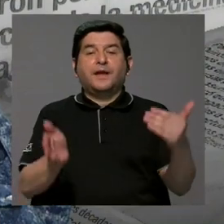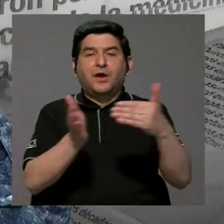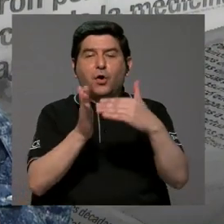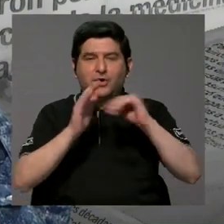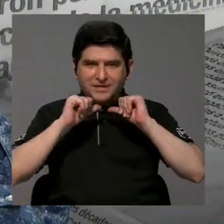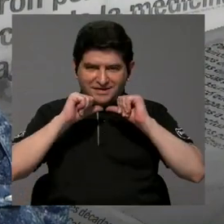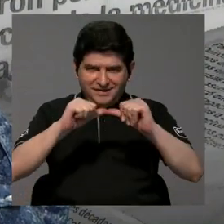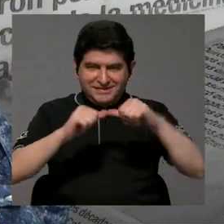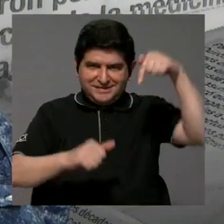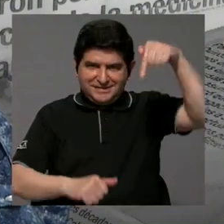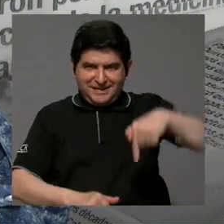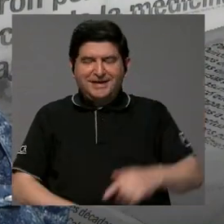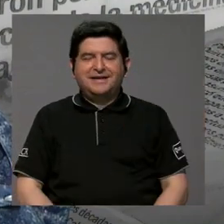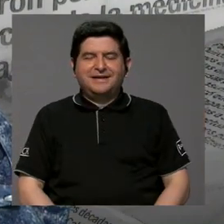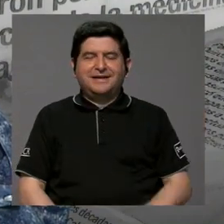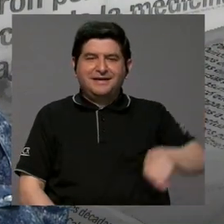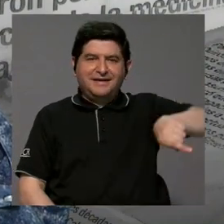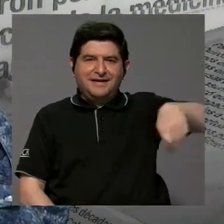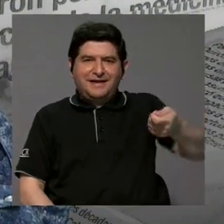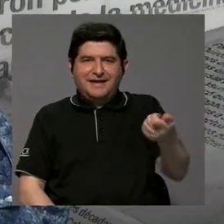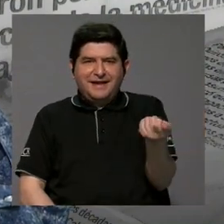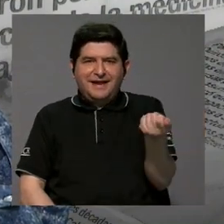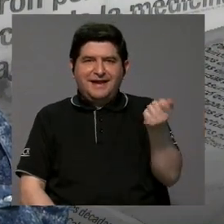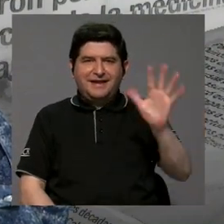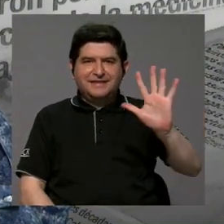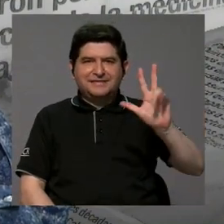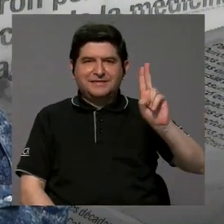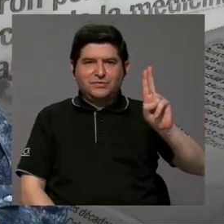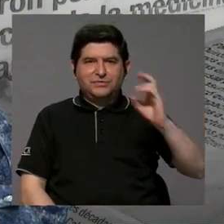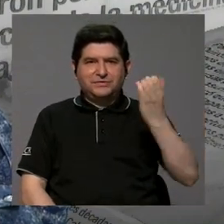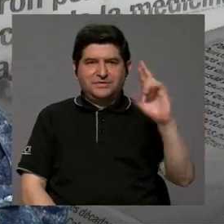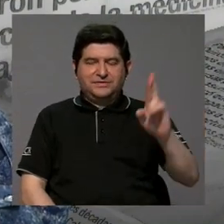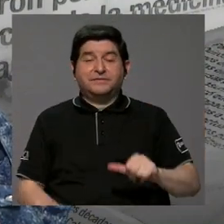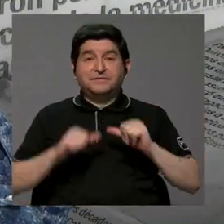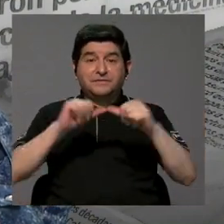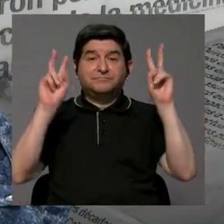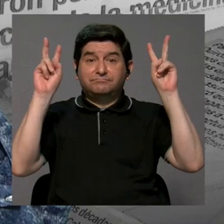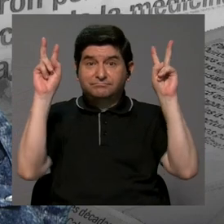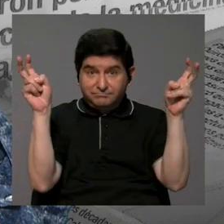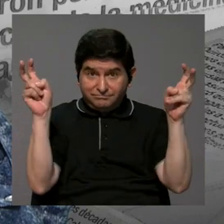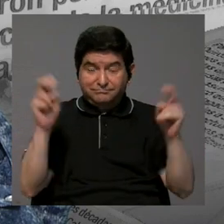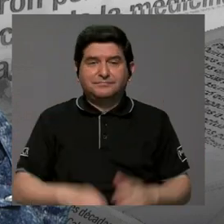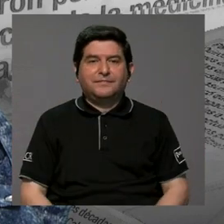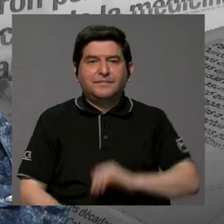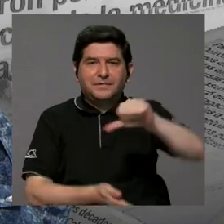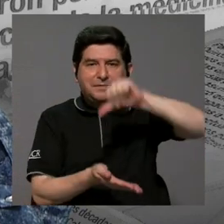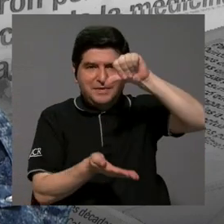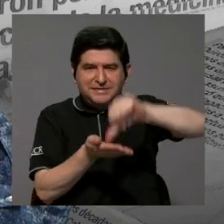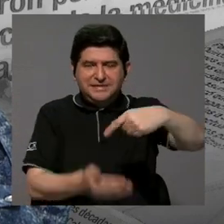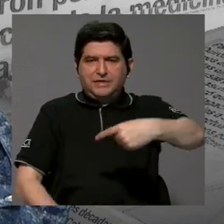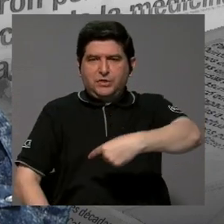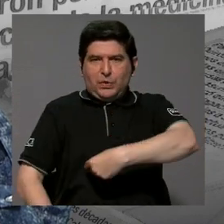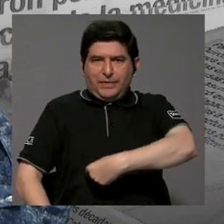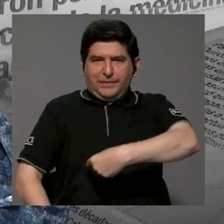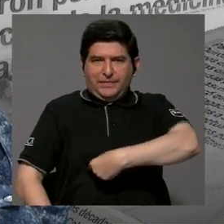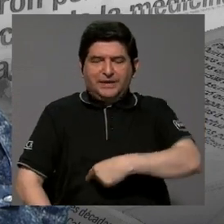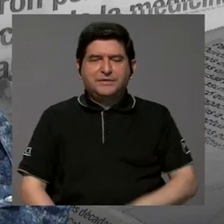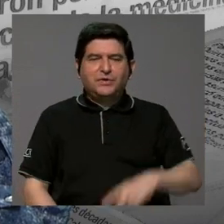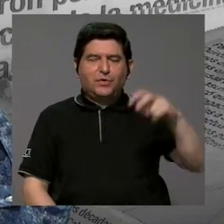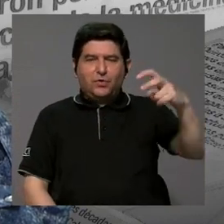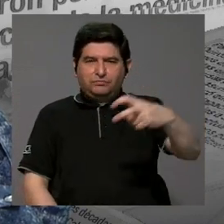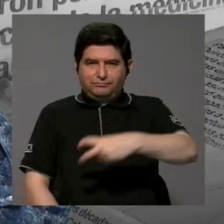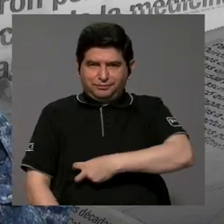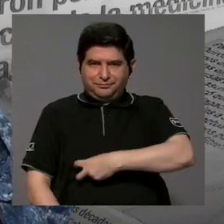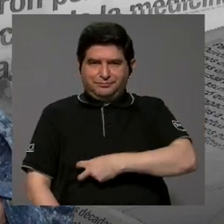Y otra vez de regreso aquí en el Canal 15 UCR, continuamos con el tema del Centro Hepático